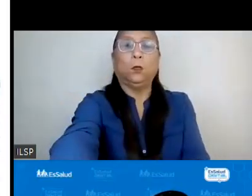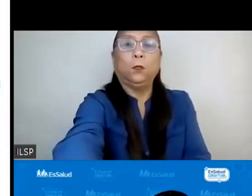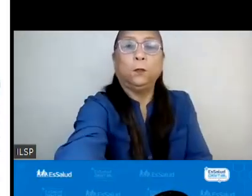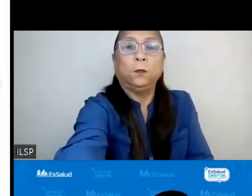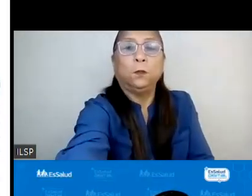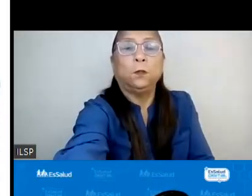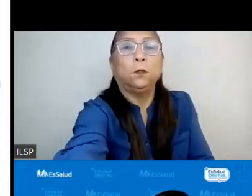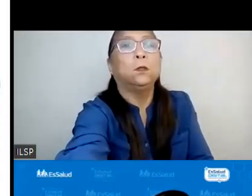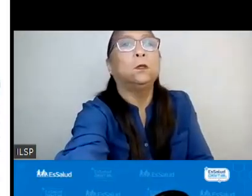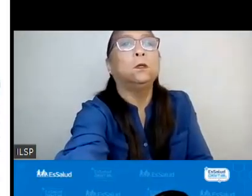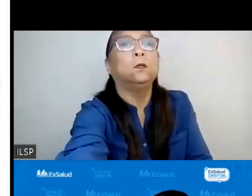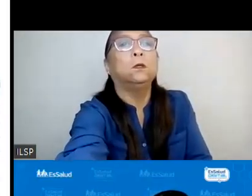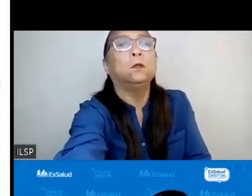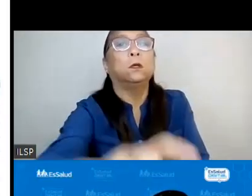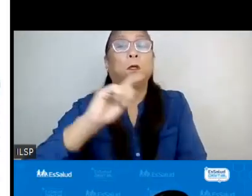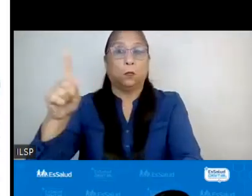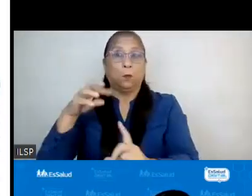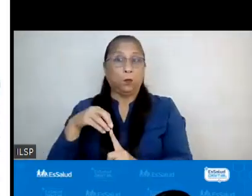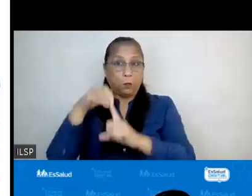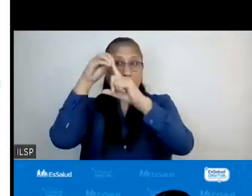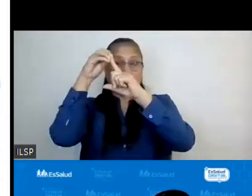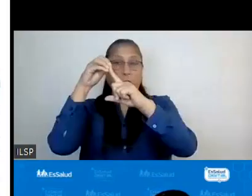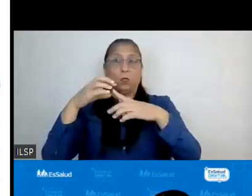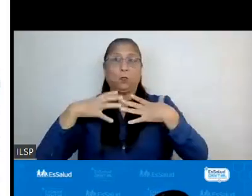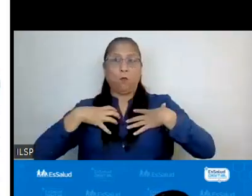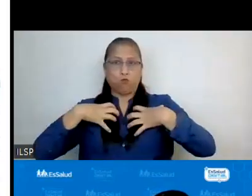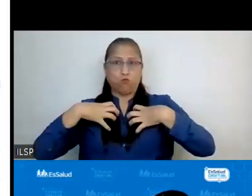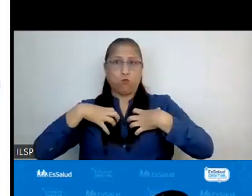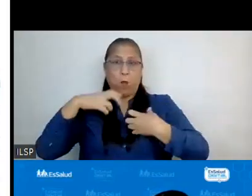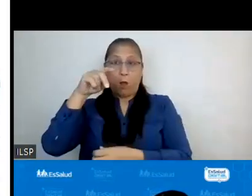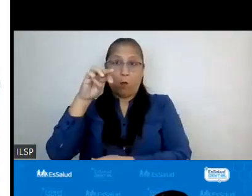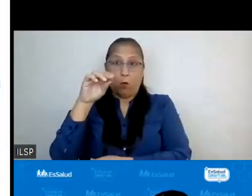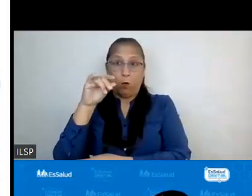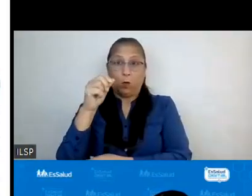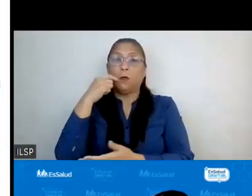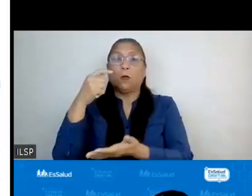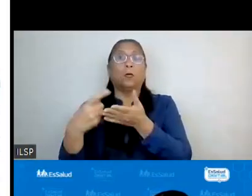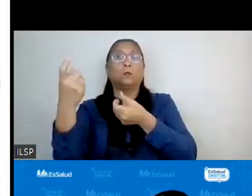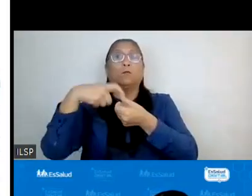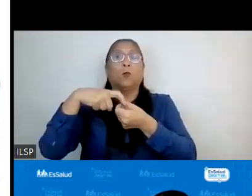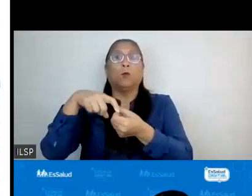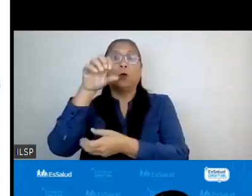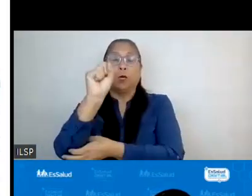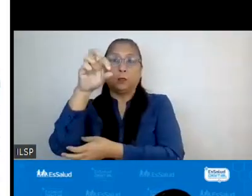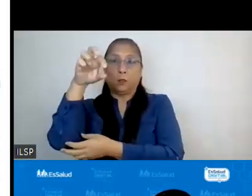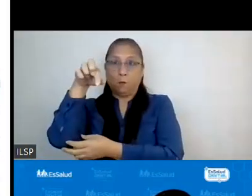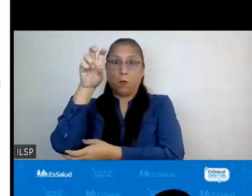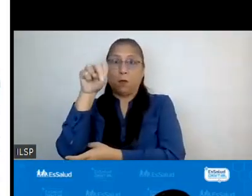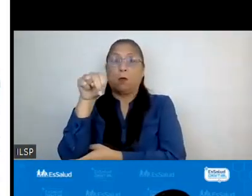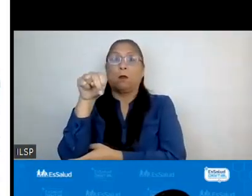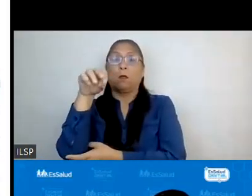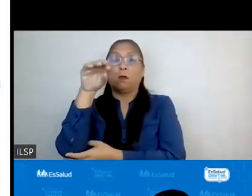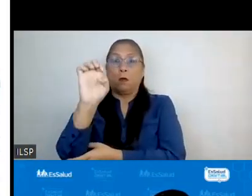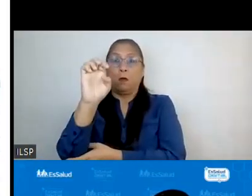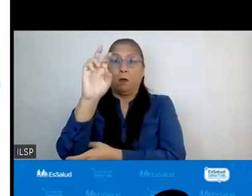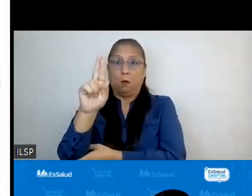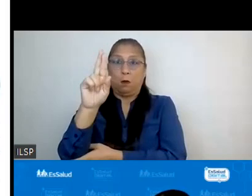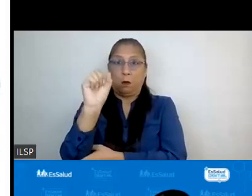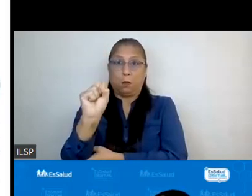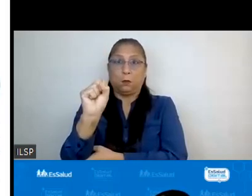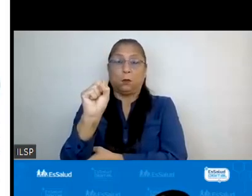médico especialista en neumología, él es miembro de la SPN ERS